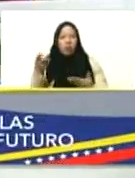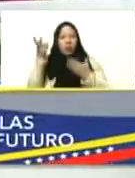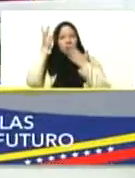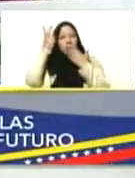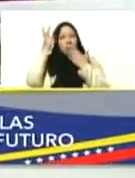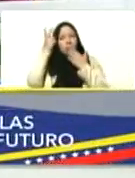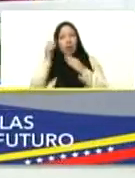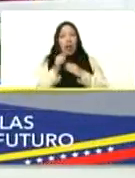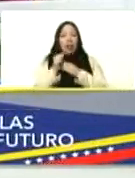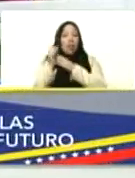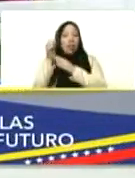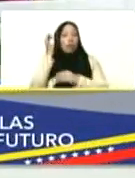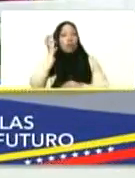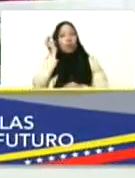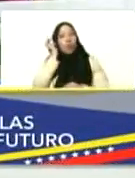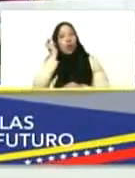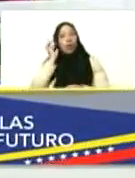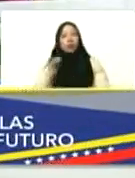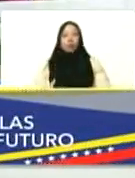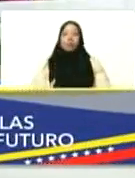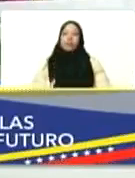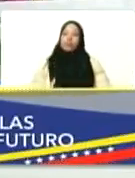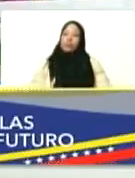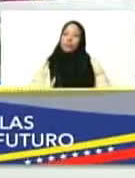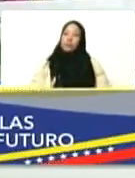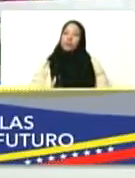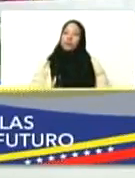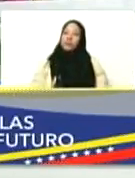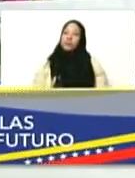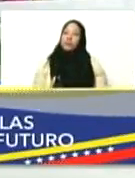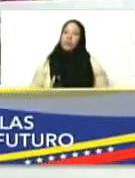cacica india. La cacica diva.